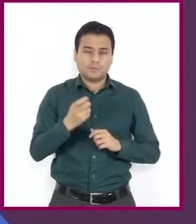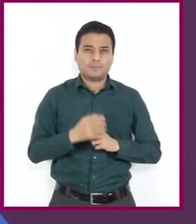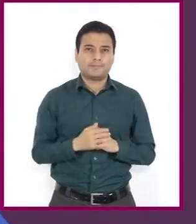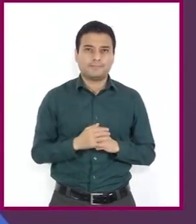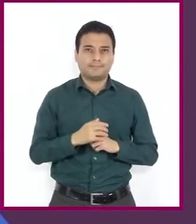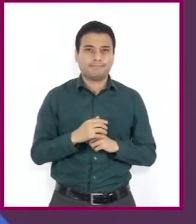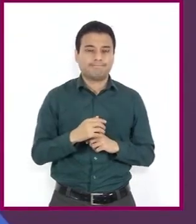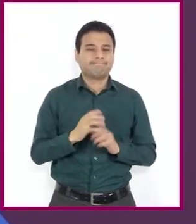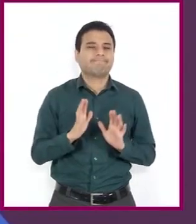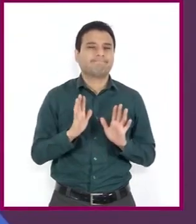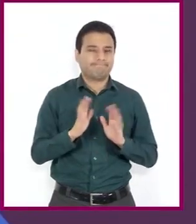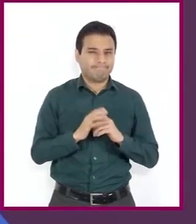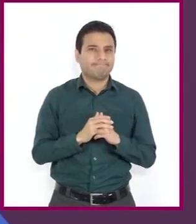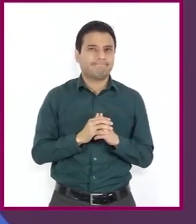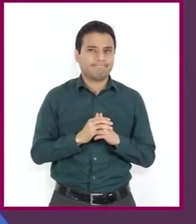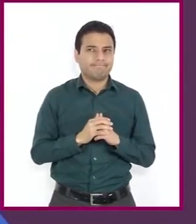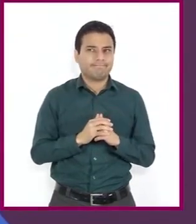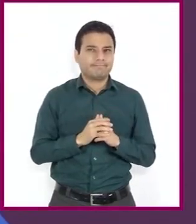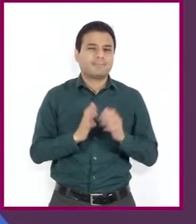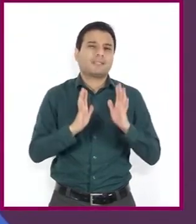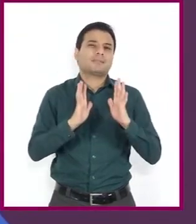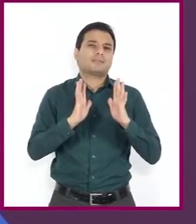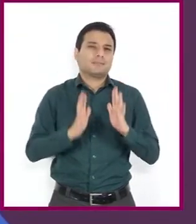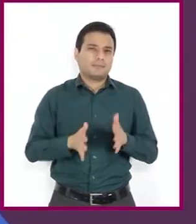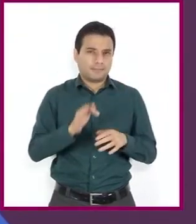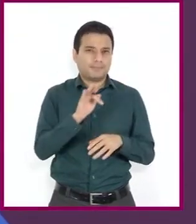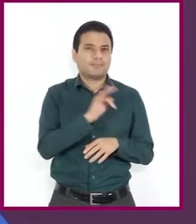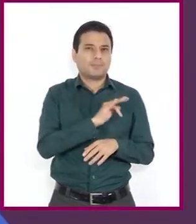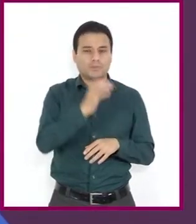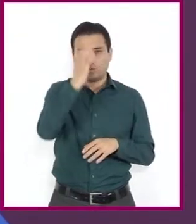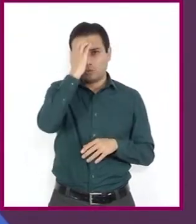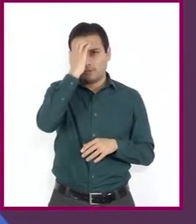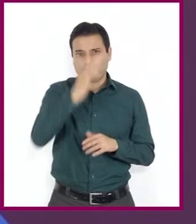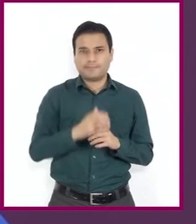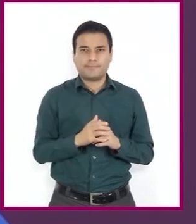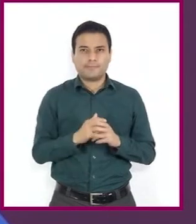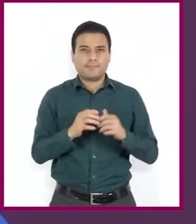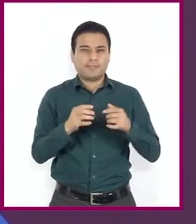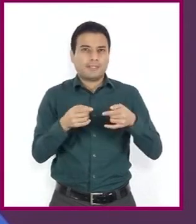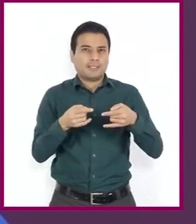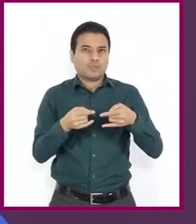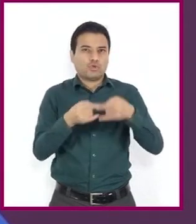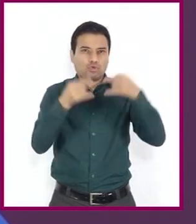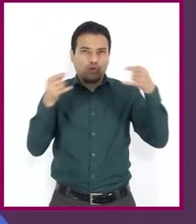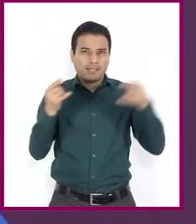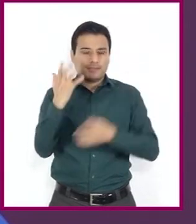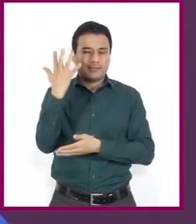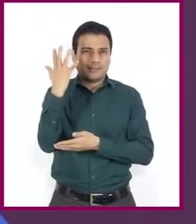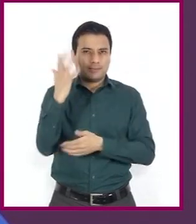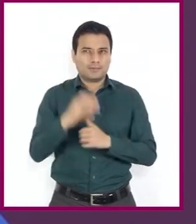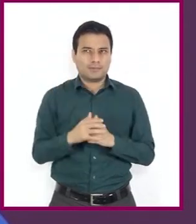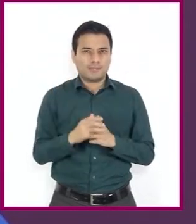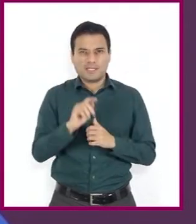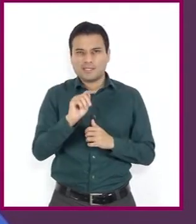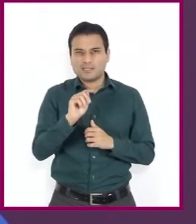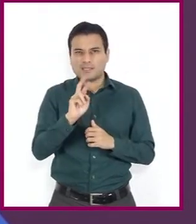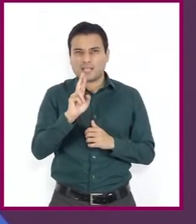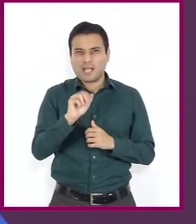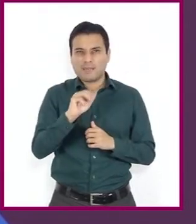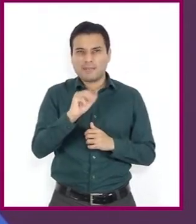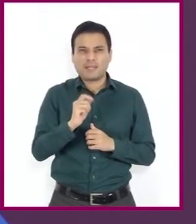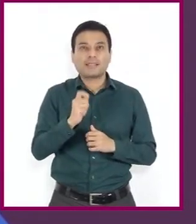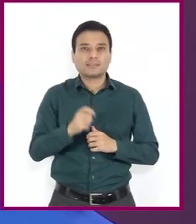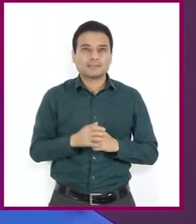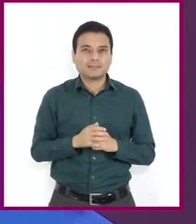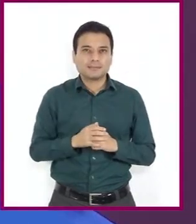Mencionado esto, entonces, ¿ya podremos mencionar cuál es la trama del subgénero narrativo que leímos? ¿Sí?